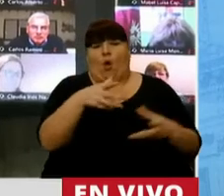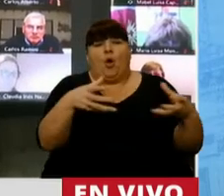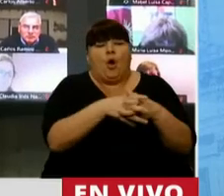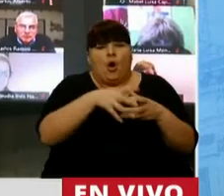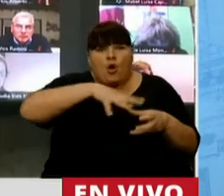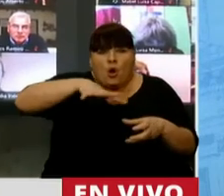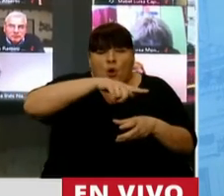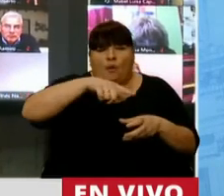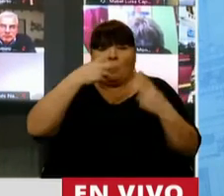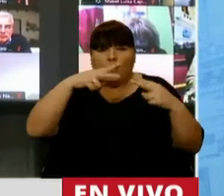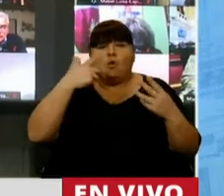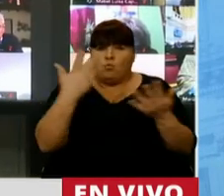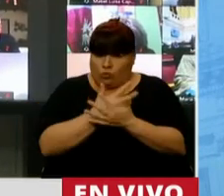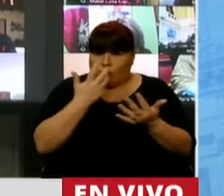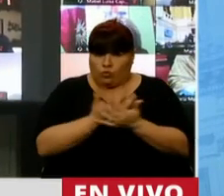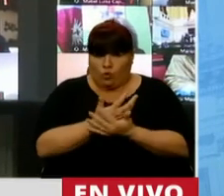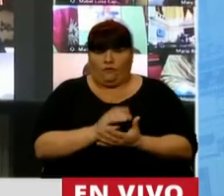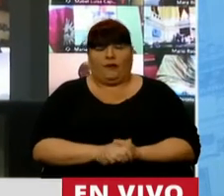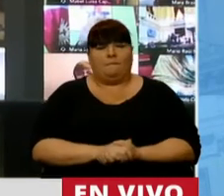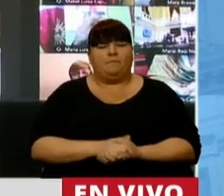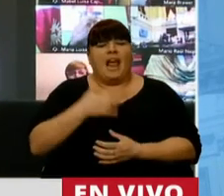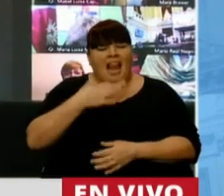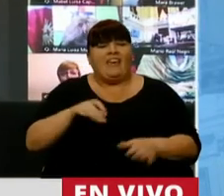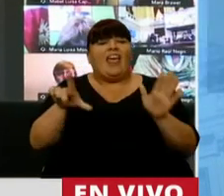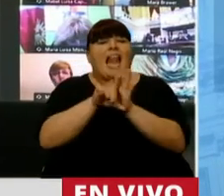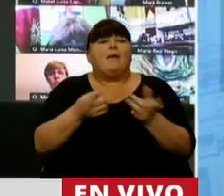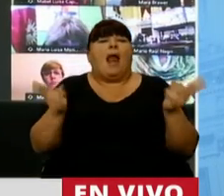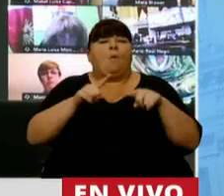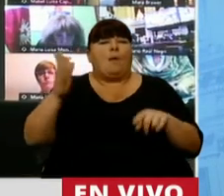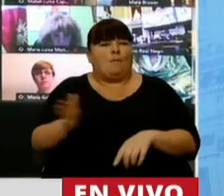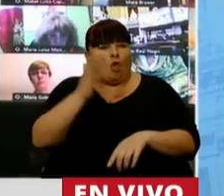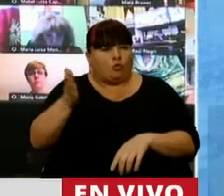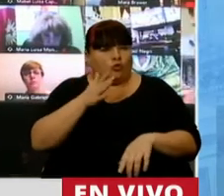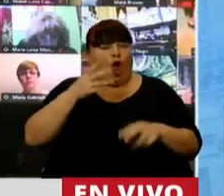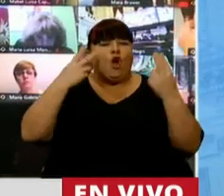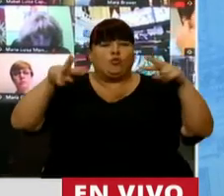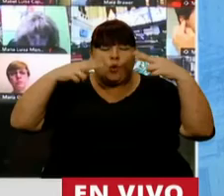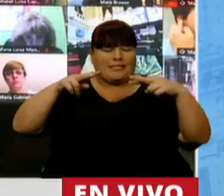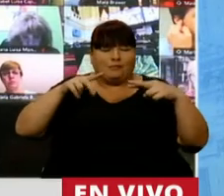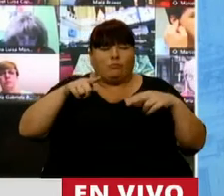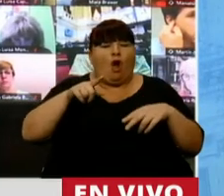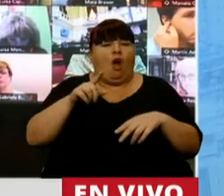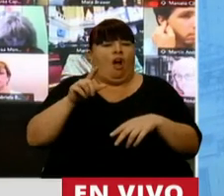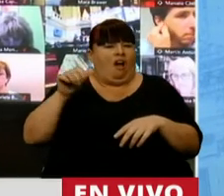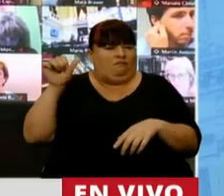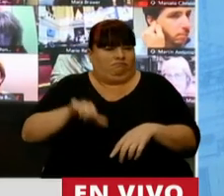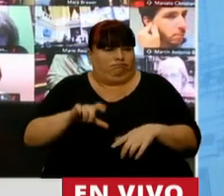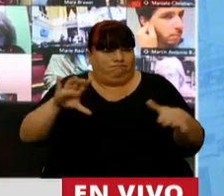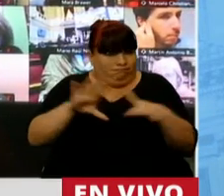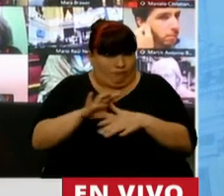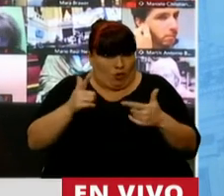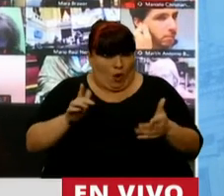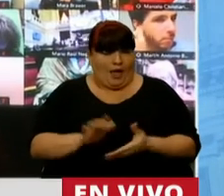sector altamente golpeado. Realmente la ley de reactivación productiva del turismo no ha sido eficiente ni